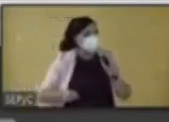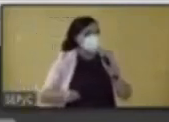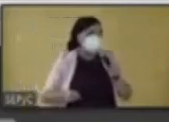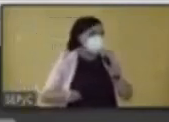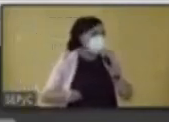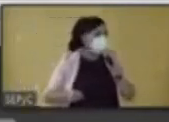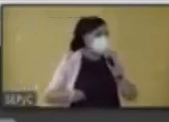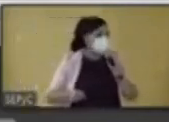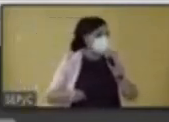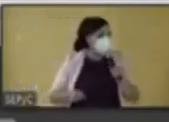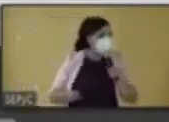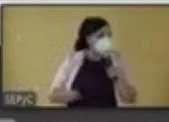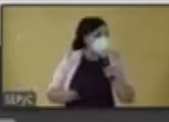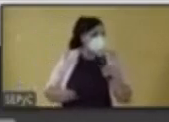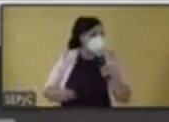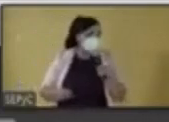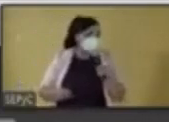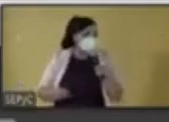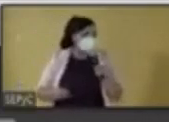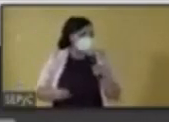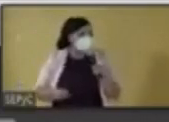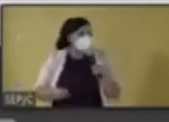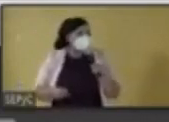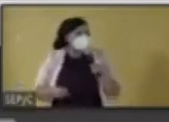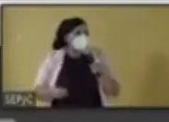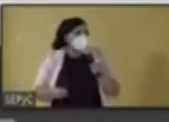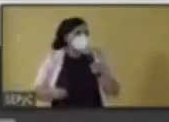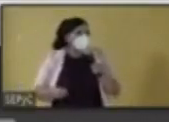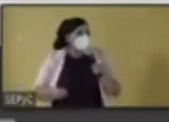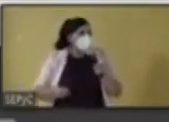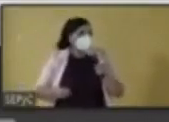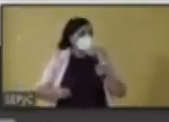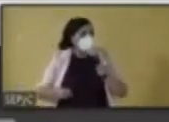o física, en todo caso, si así fuera,